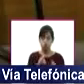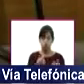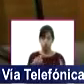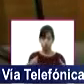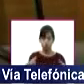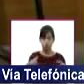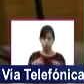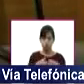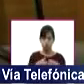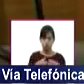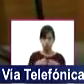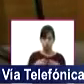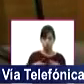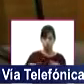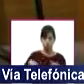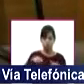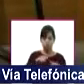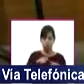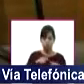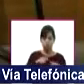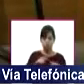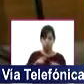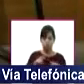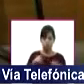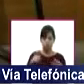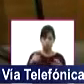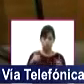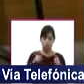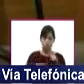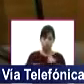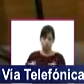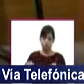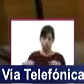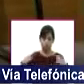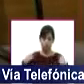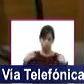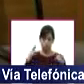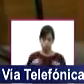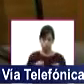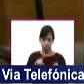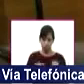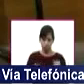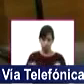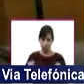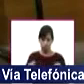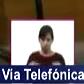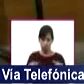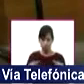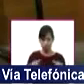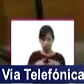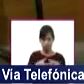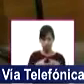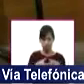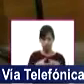Más tarde, varios días después, Morena solicitó